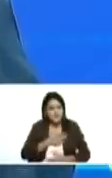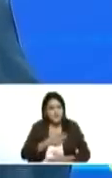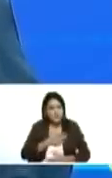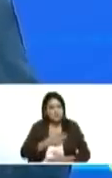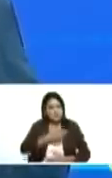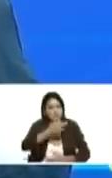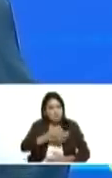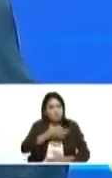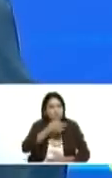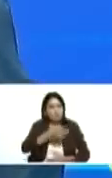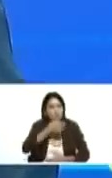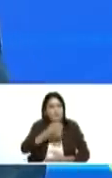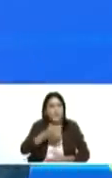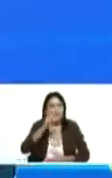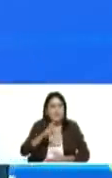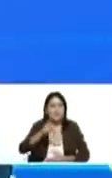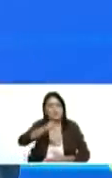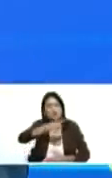permanentemente de una nueva espiritualidad.